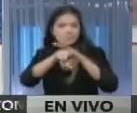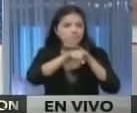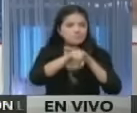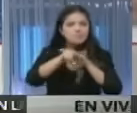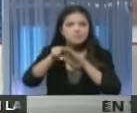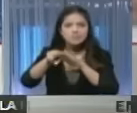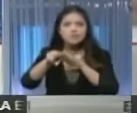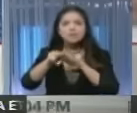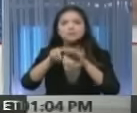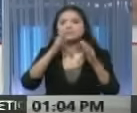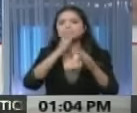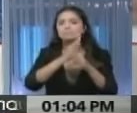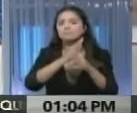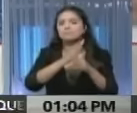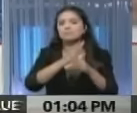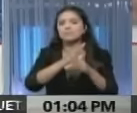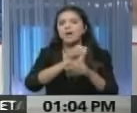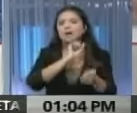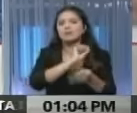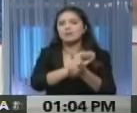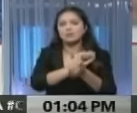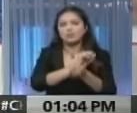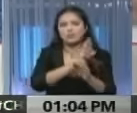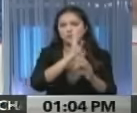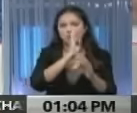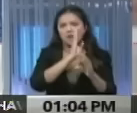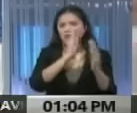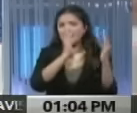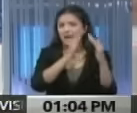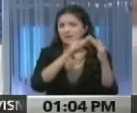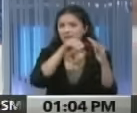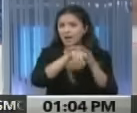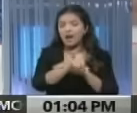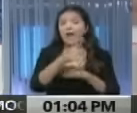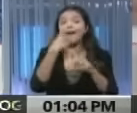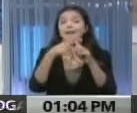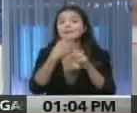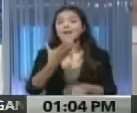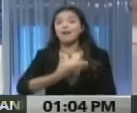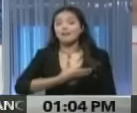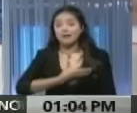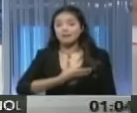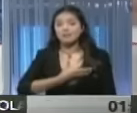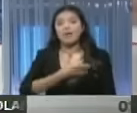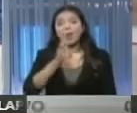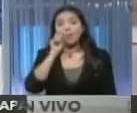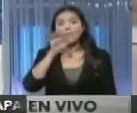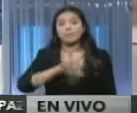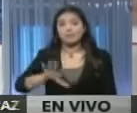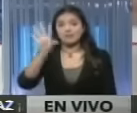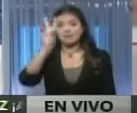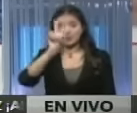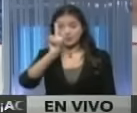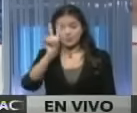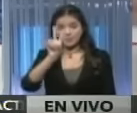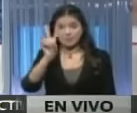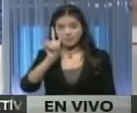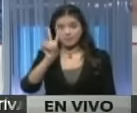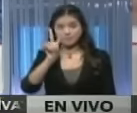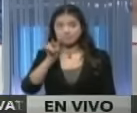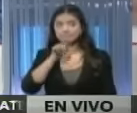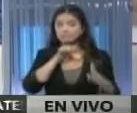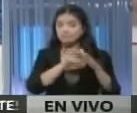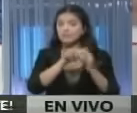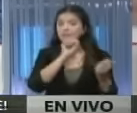le fue suspendida una medida de arresto domiciliario. Imagínense que un exalcalde de nuestro país se